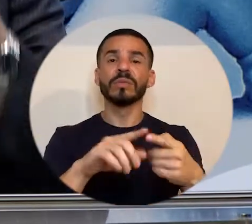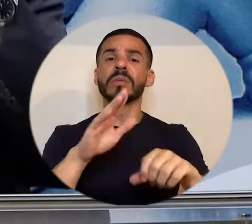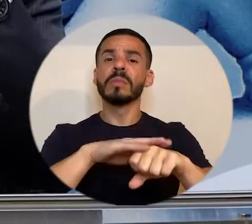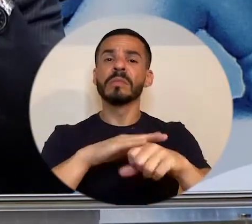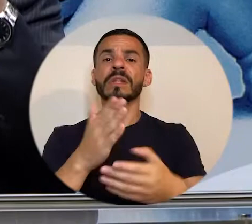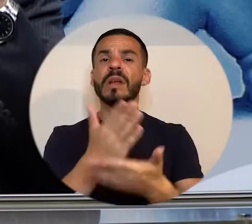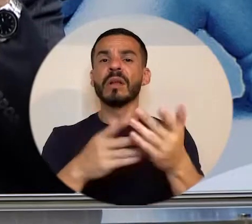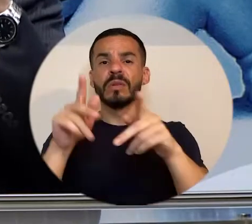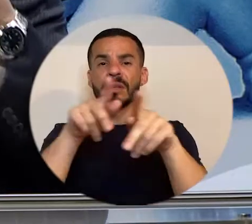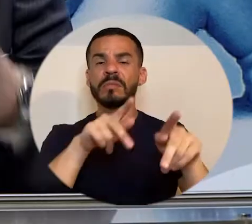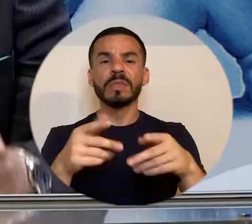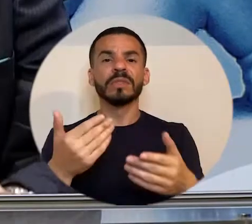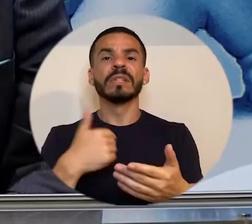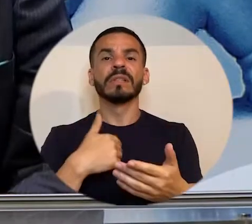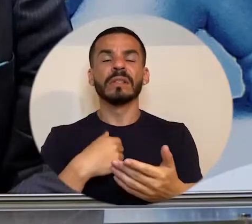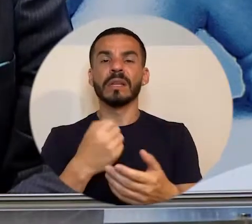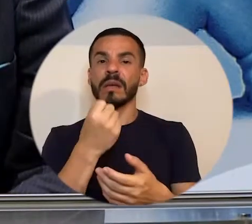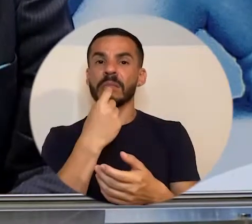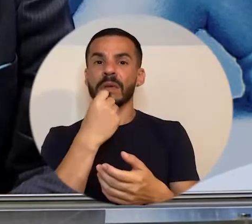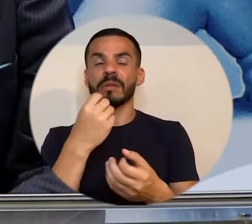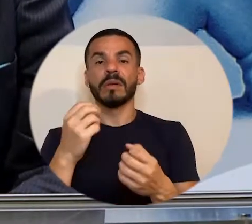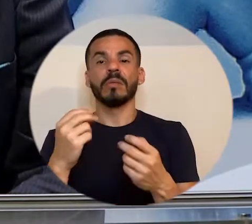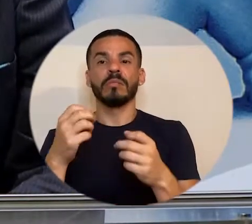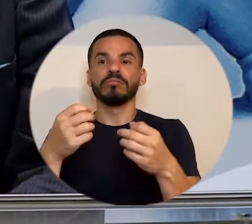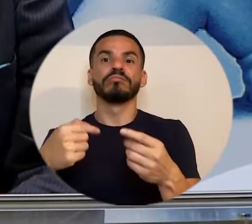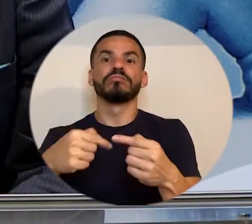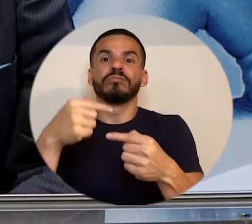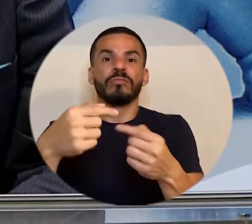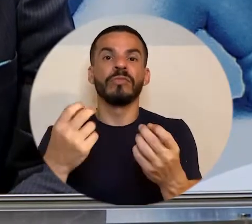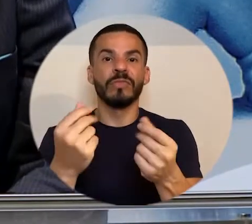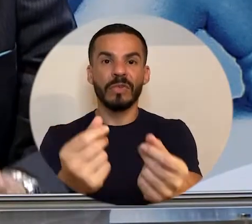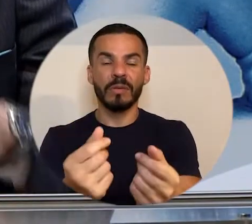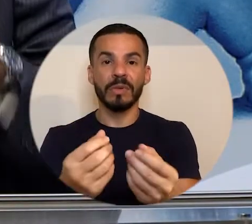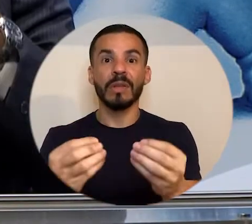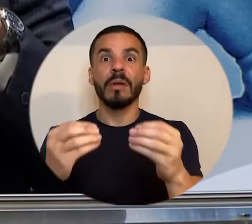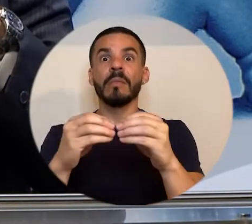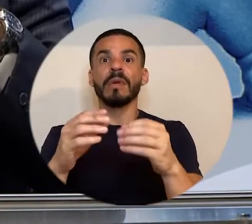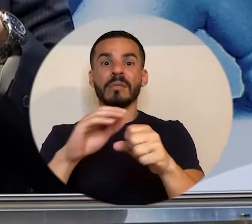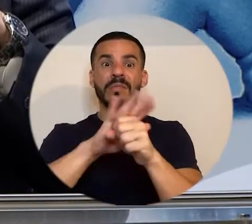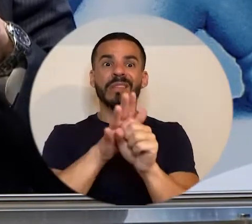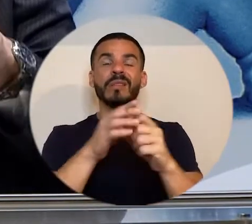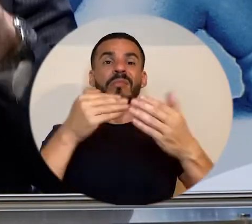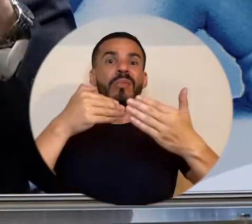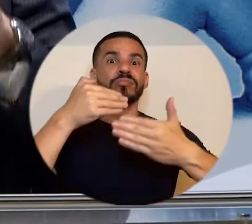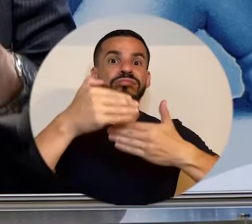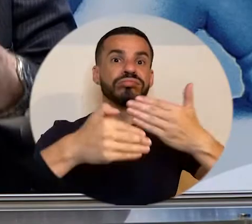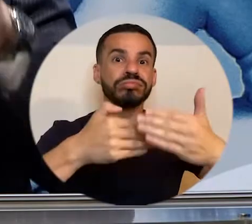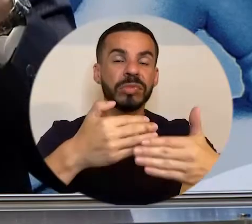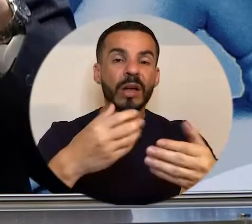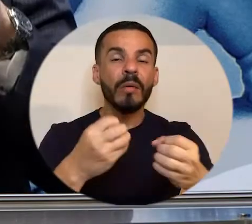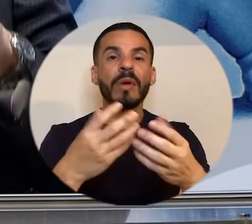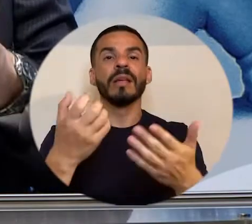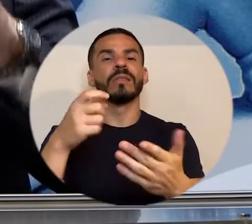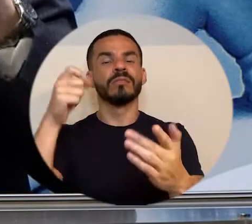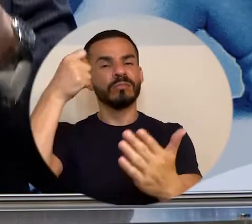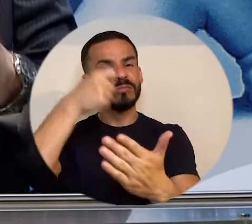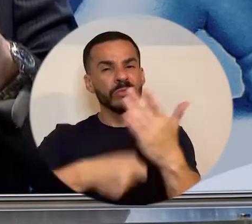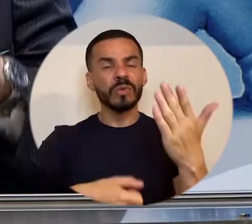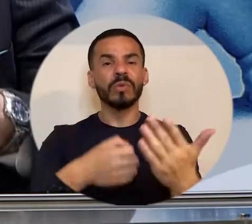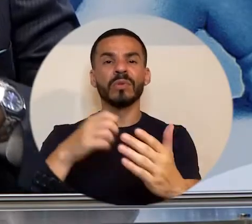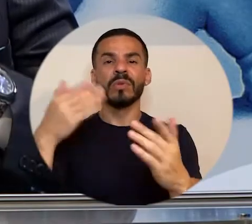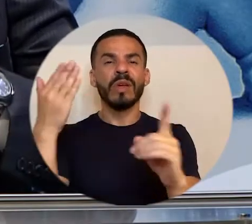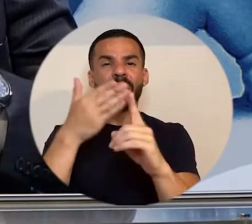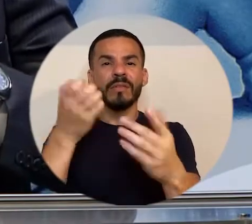Segundo, permite que cierta gente tenga los medicamentos prontos. Mientras más dura una pandemia, más duros los